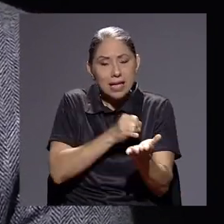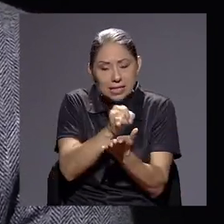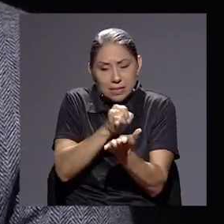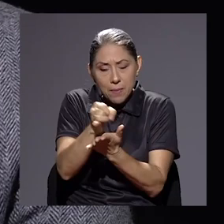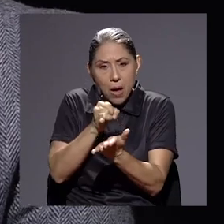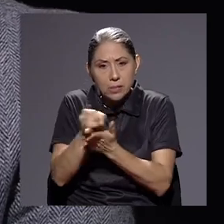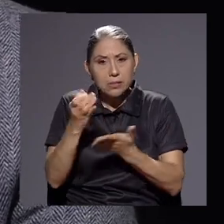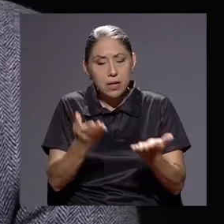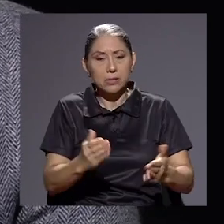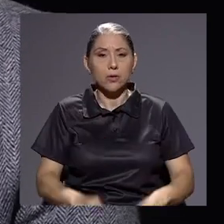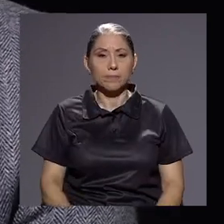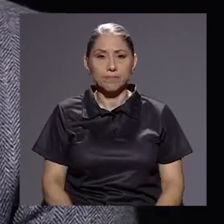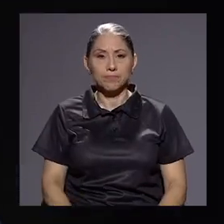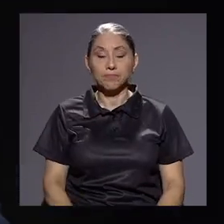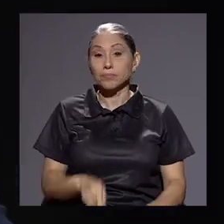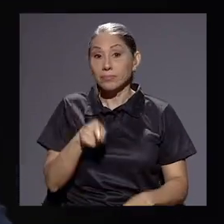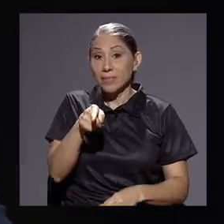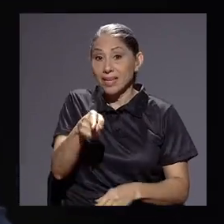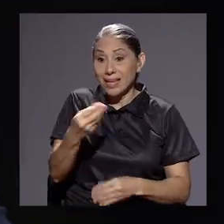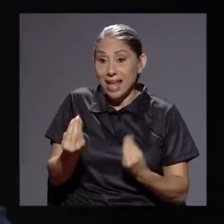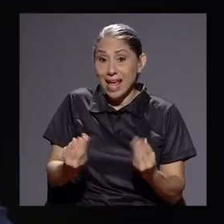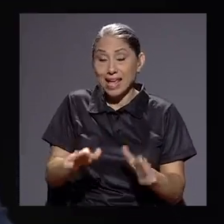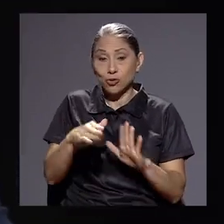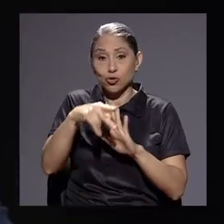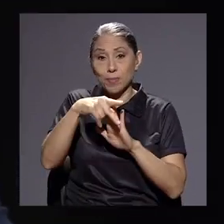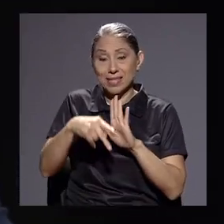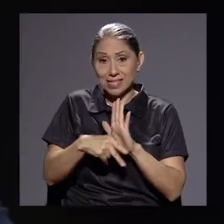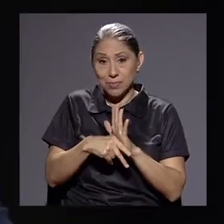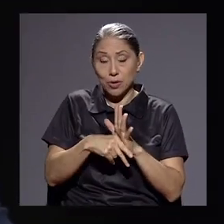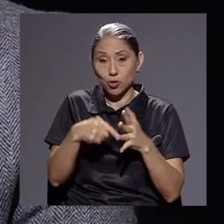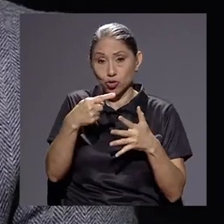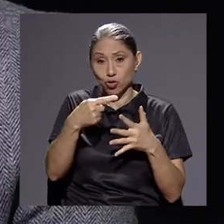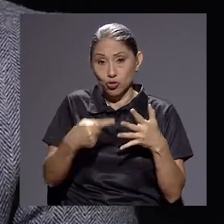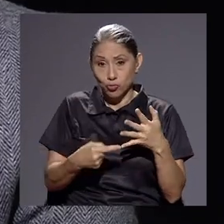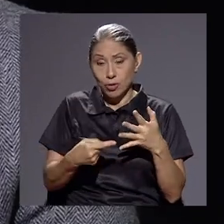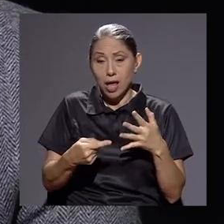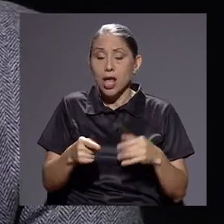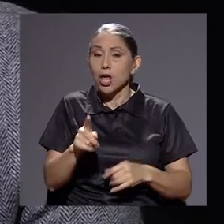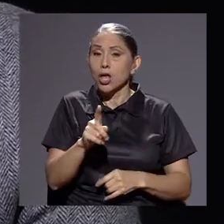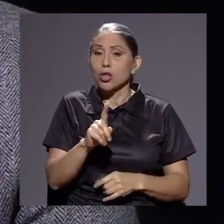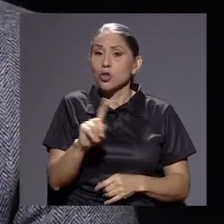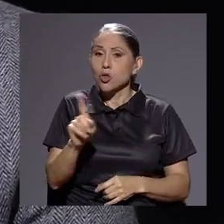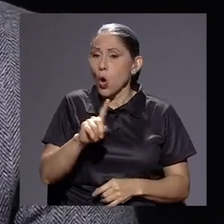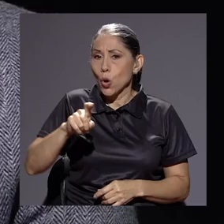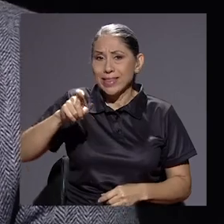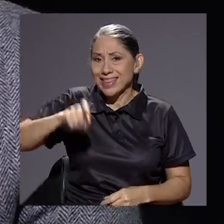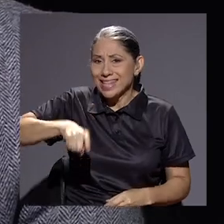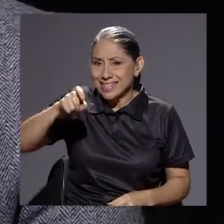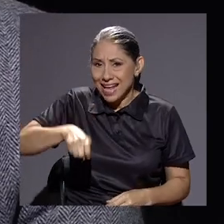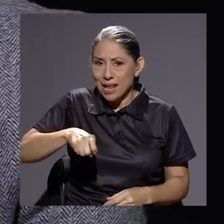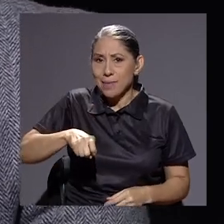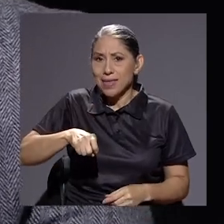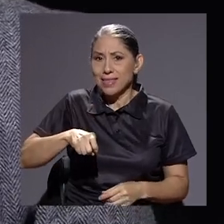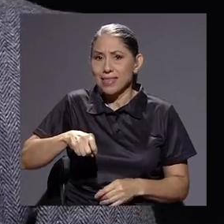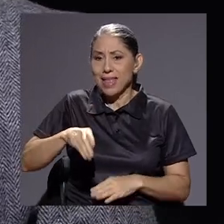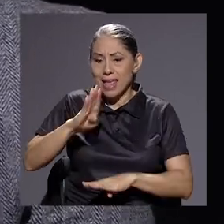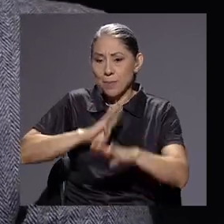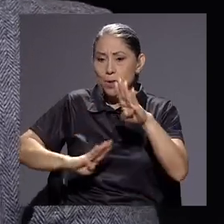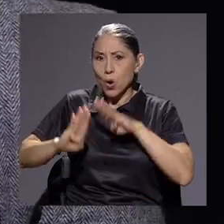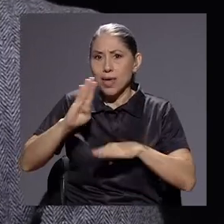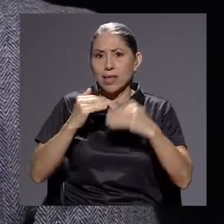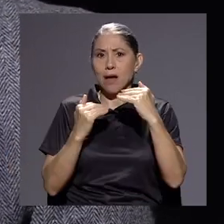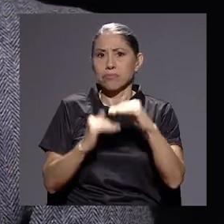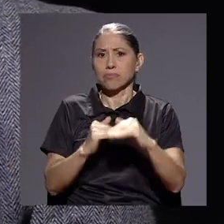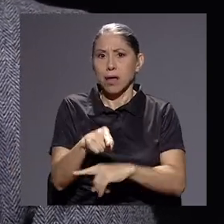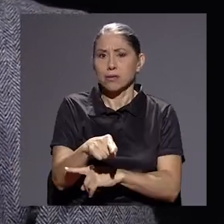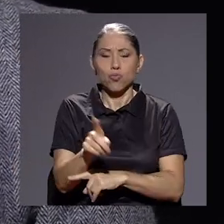de investigación. Autonomía. Y de ahí que estos principios, que no necesariamente es a lo que la bioética se reduce, porque